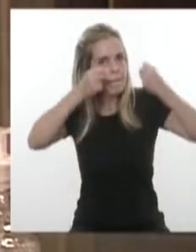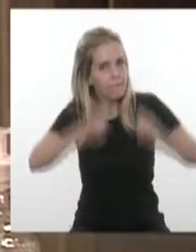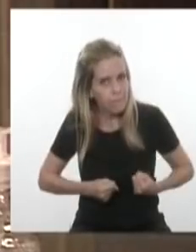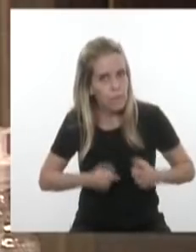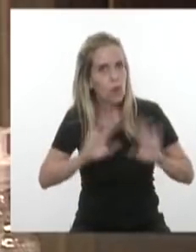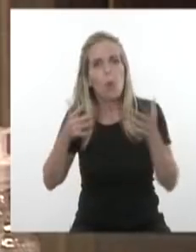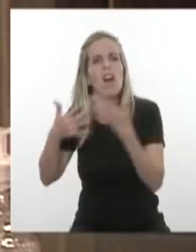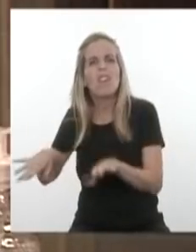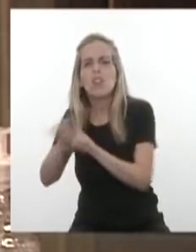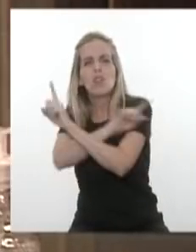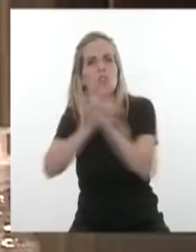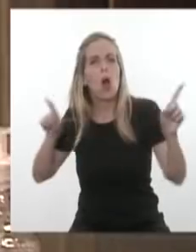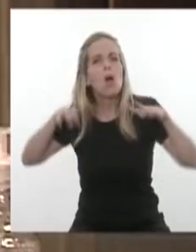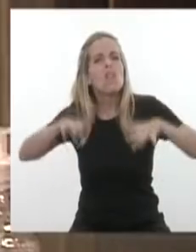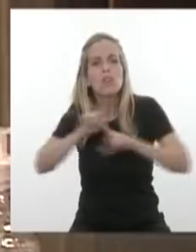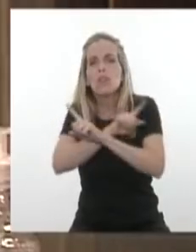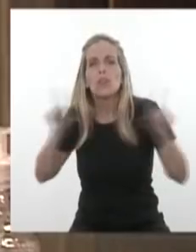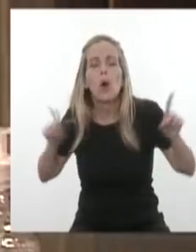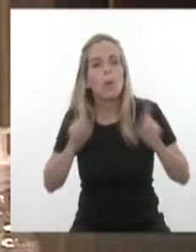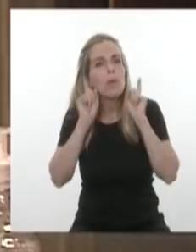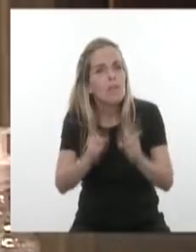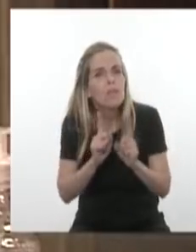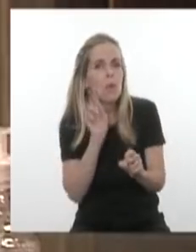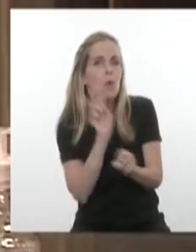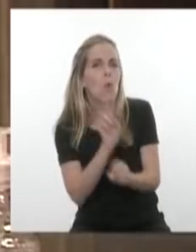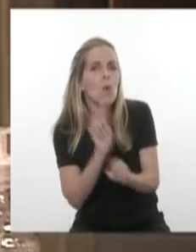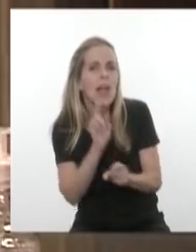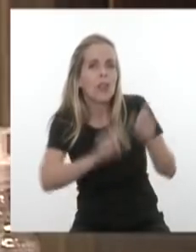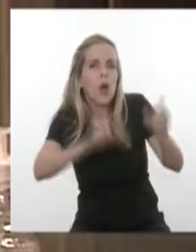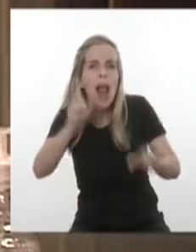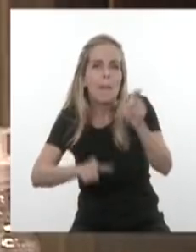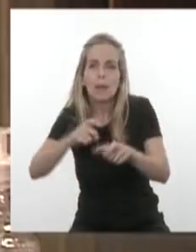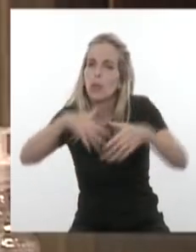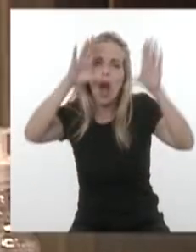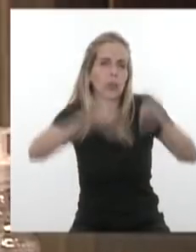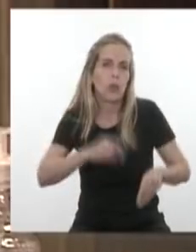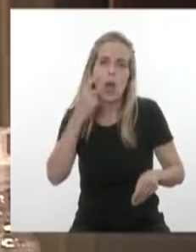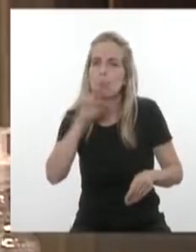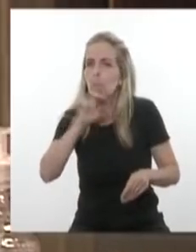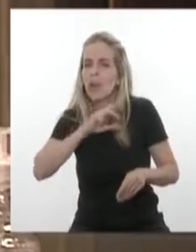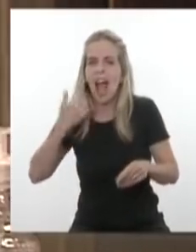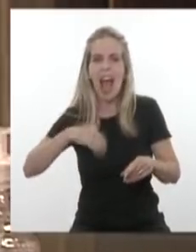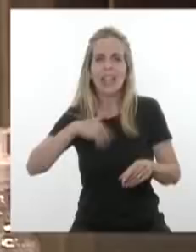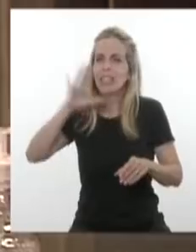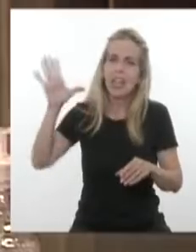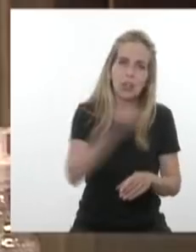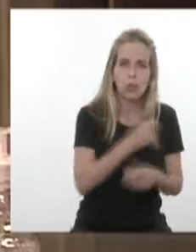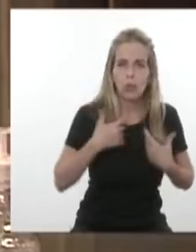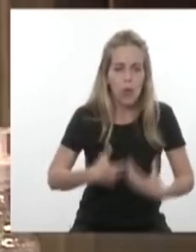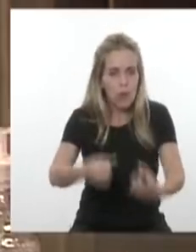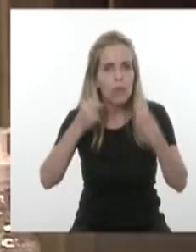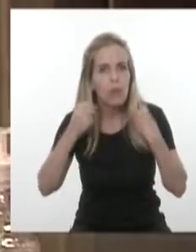seguir cuidando a todos ya todas las argentinas voy a poner todo de mi todo mi esfuerzo